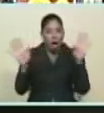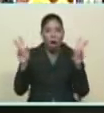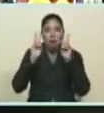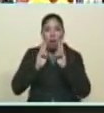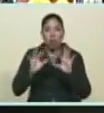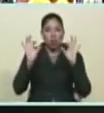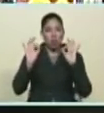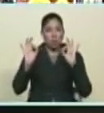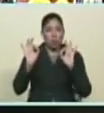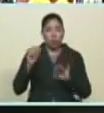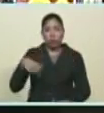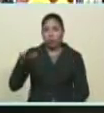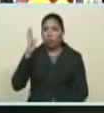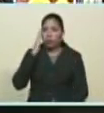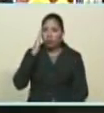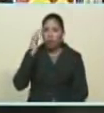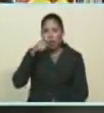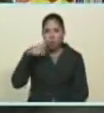Sabe nuestro pueblo,